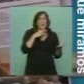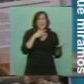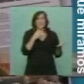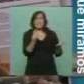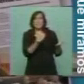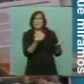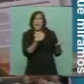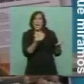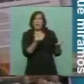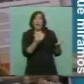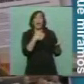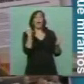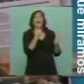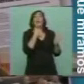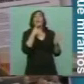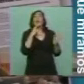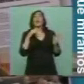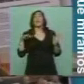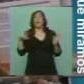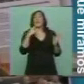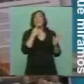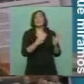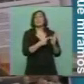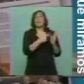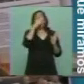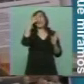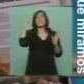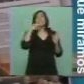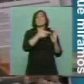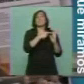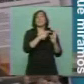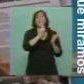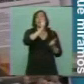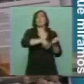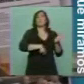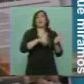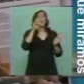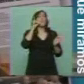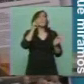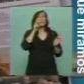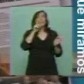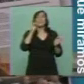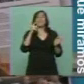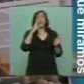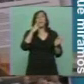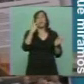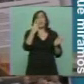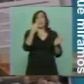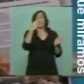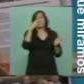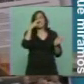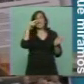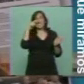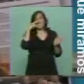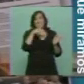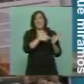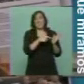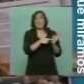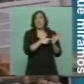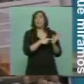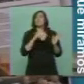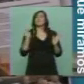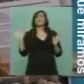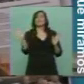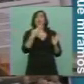decreto de Cristina o sea yo el decreto 1277 famoso no solamente